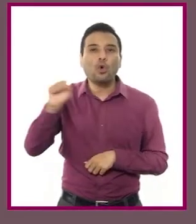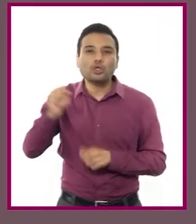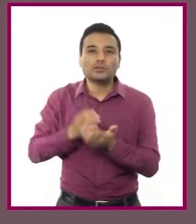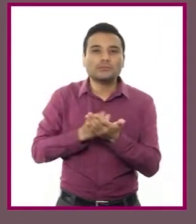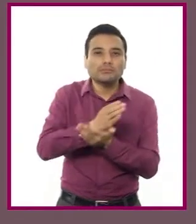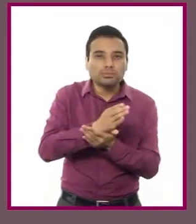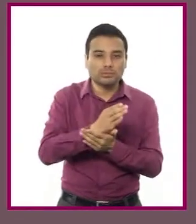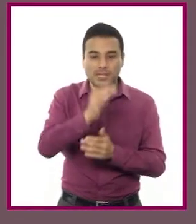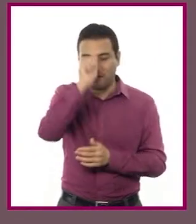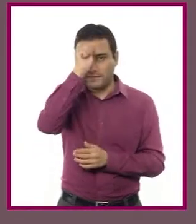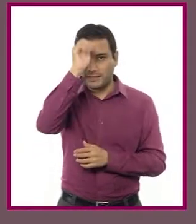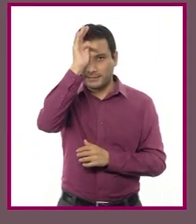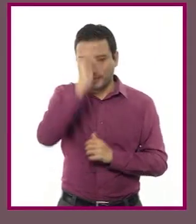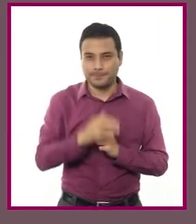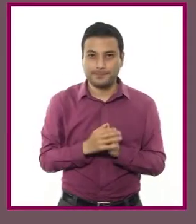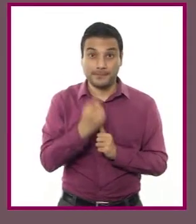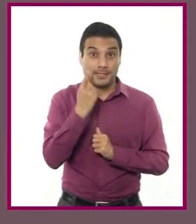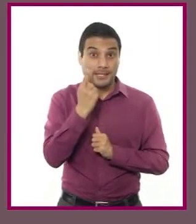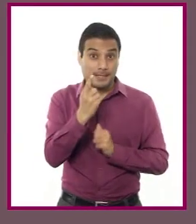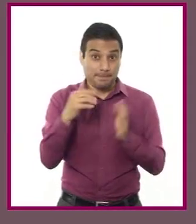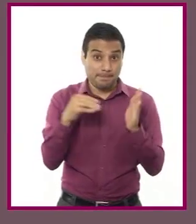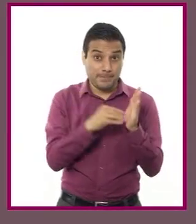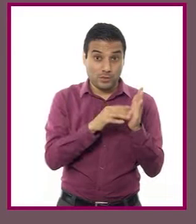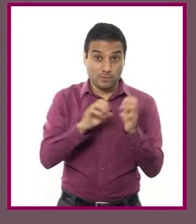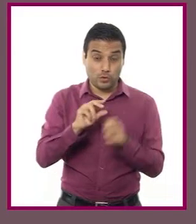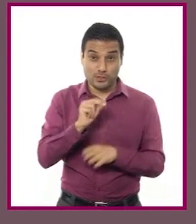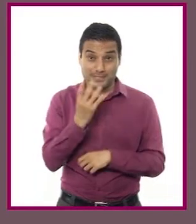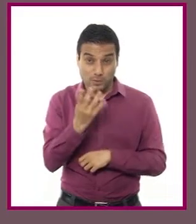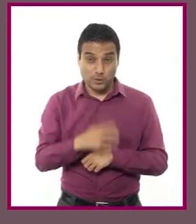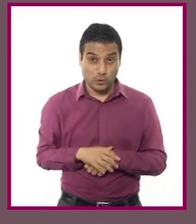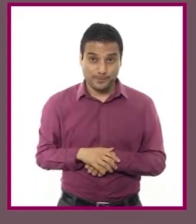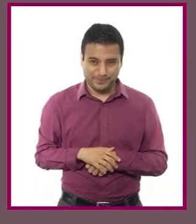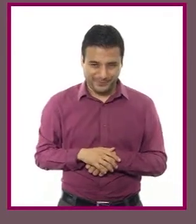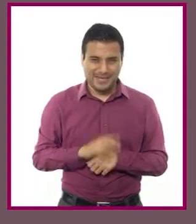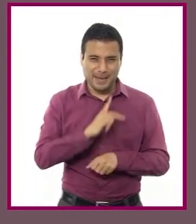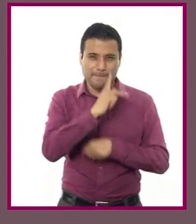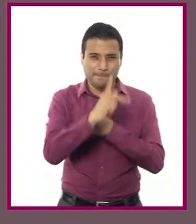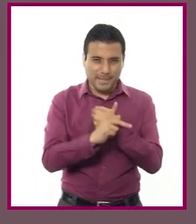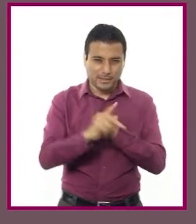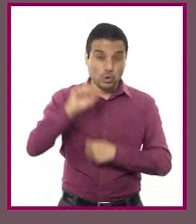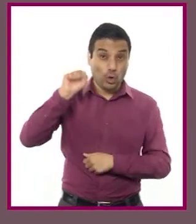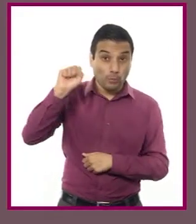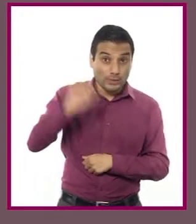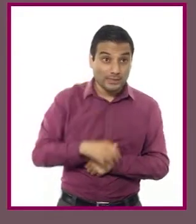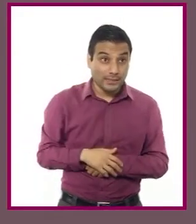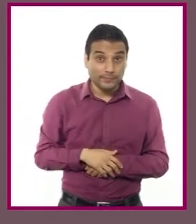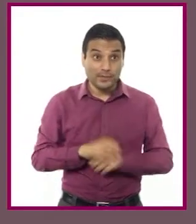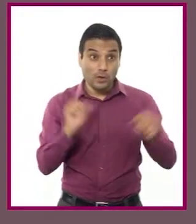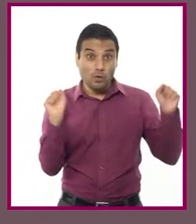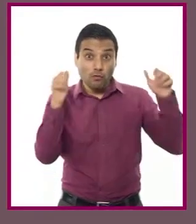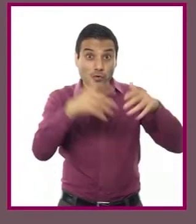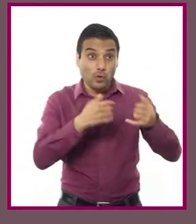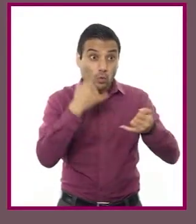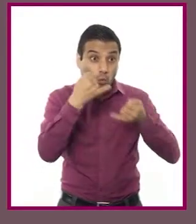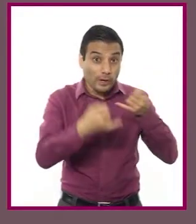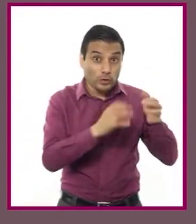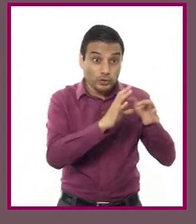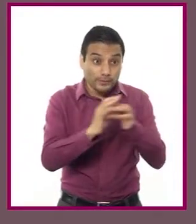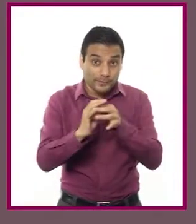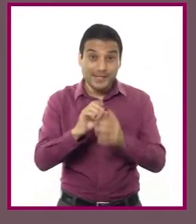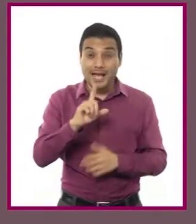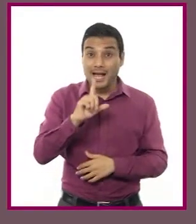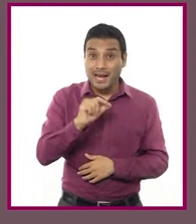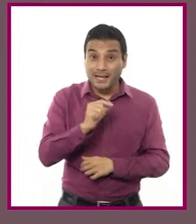Por otra parte, en 1984, las naciones comunistas hicieron lo mismo con los Juegos Olímpicos de Los Ángeles